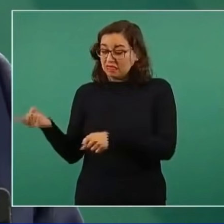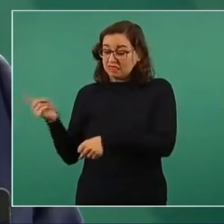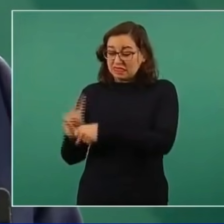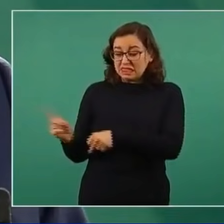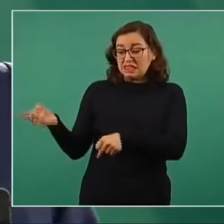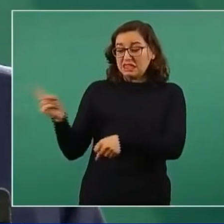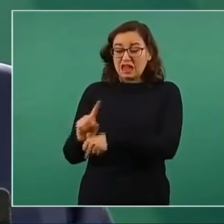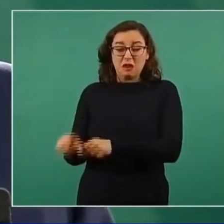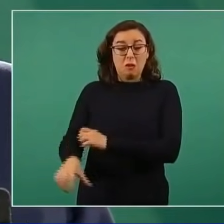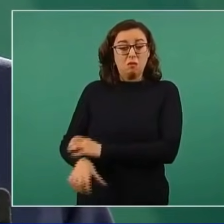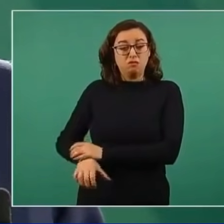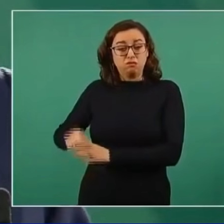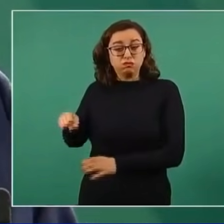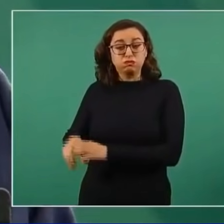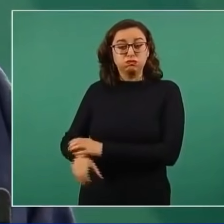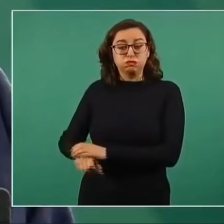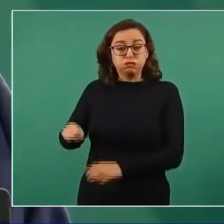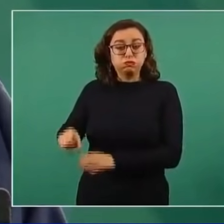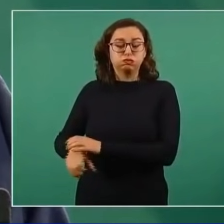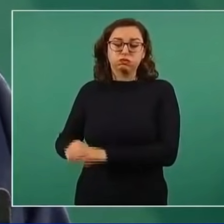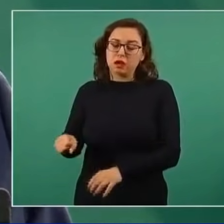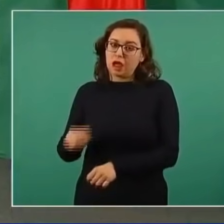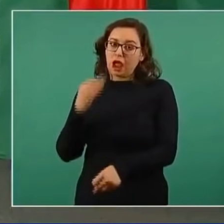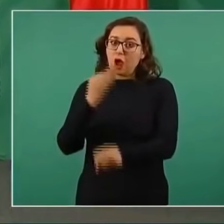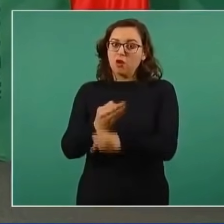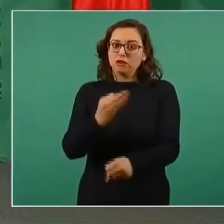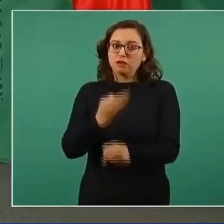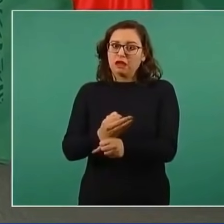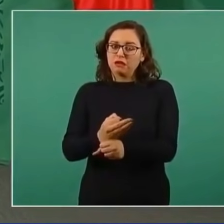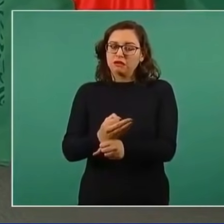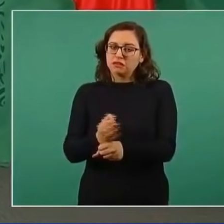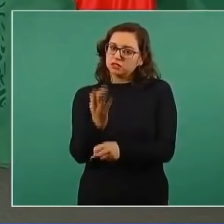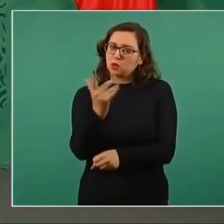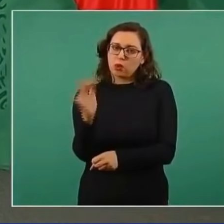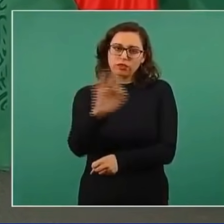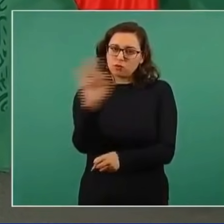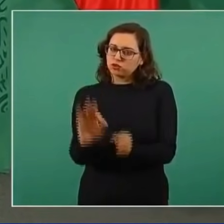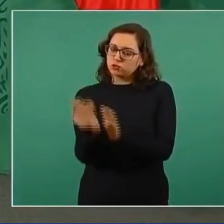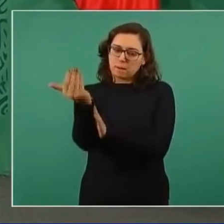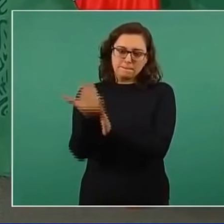El doble de lo que estamos extrayendo ahora.